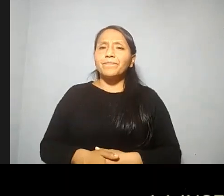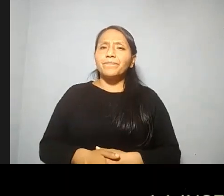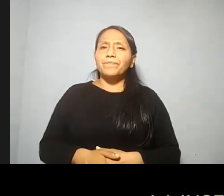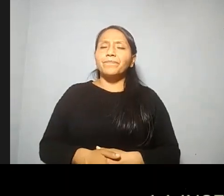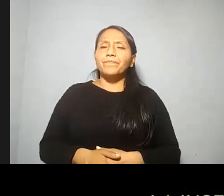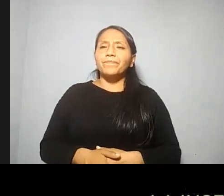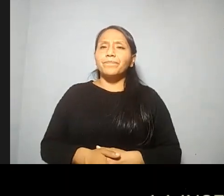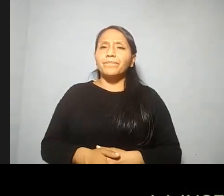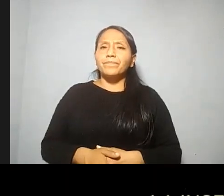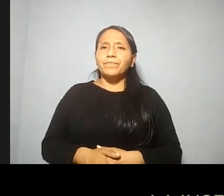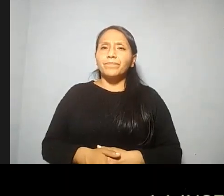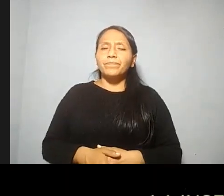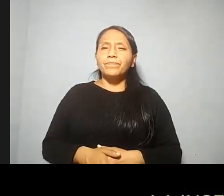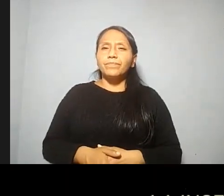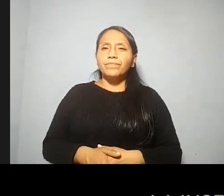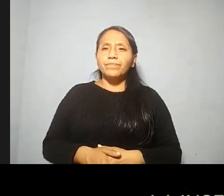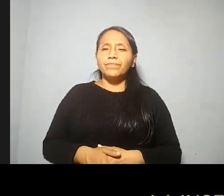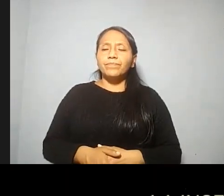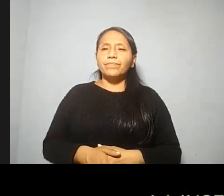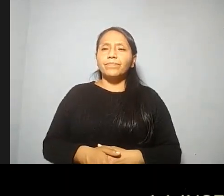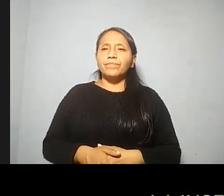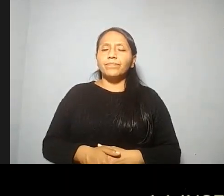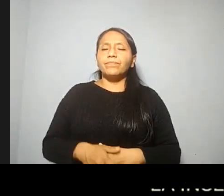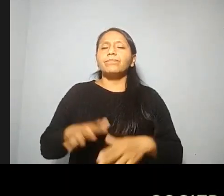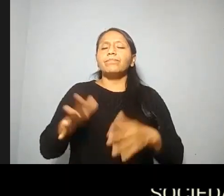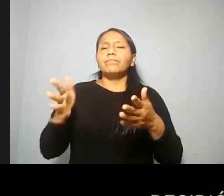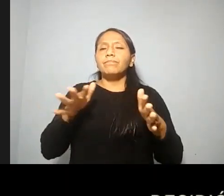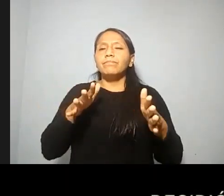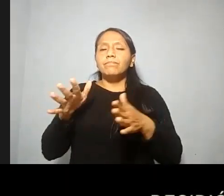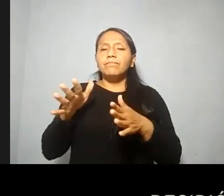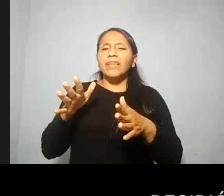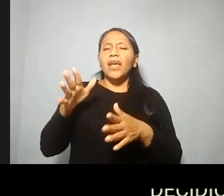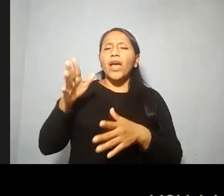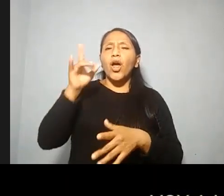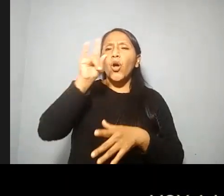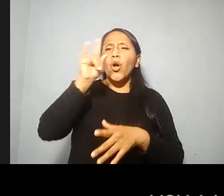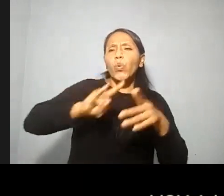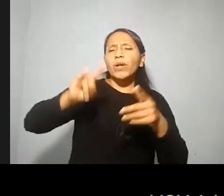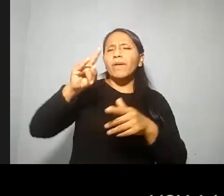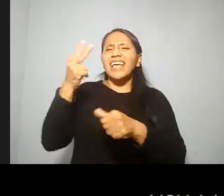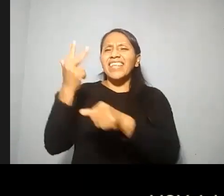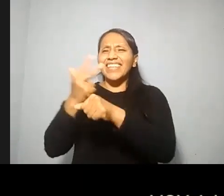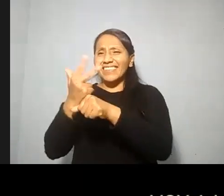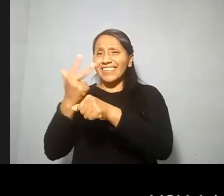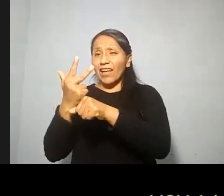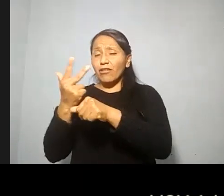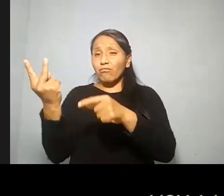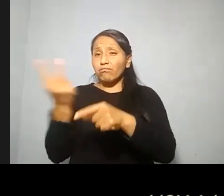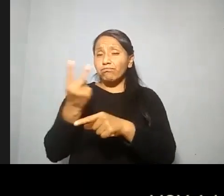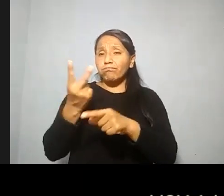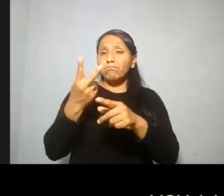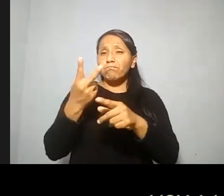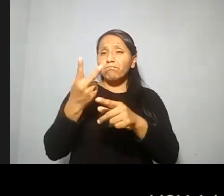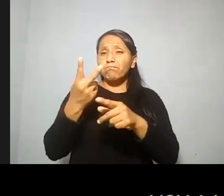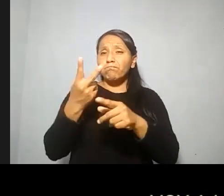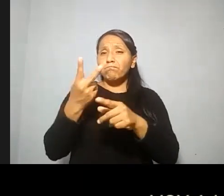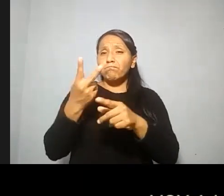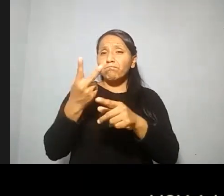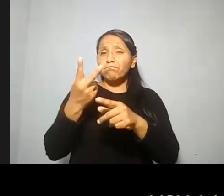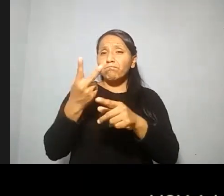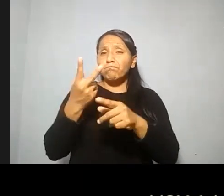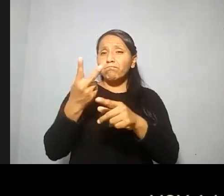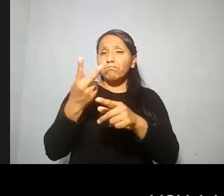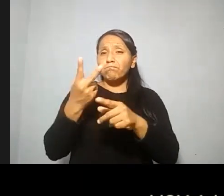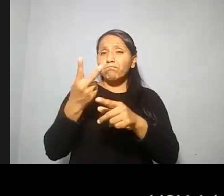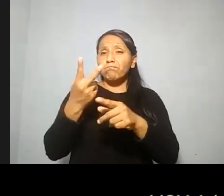está, contiene alrededor entre universidades y terciarios 20 universidades